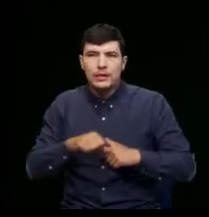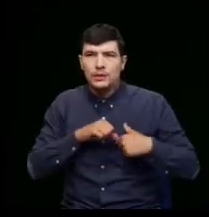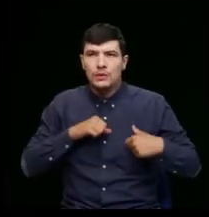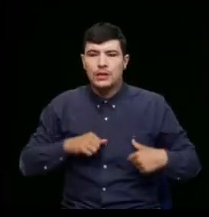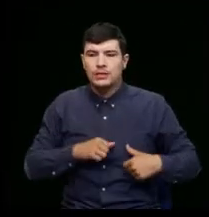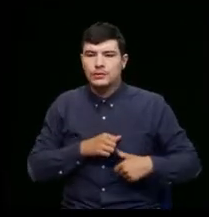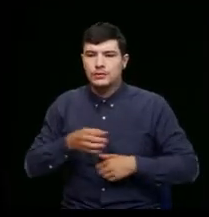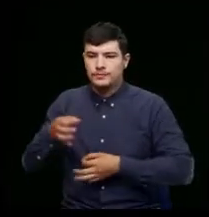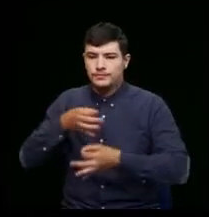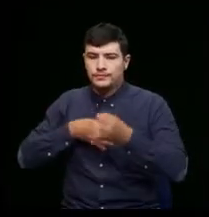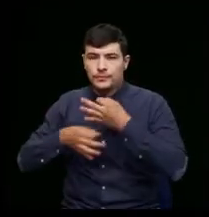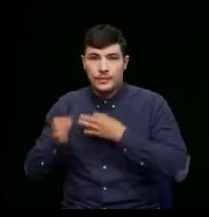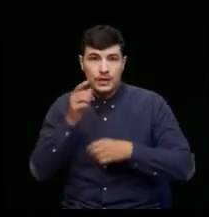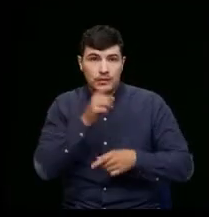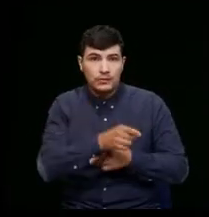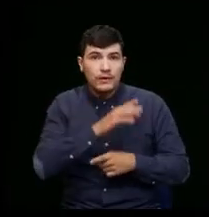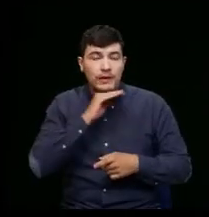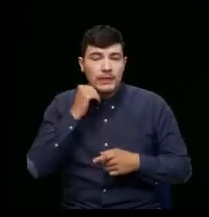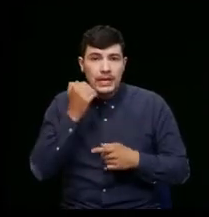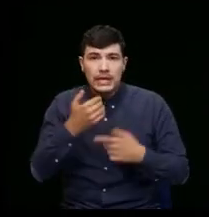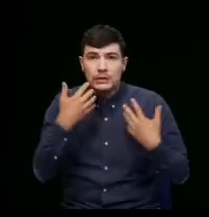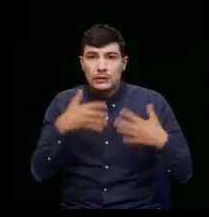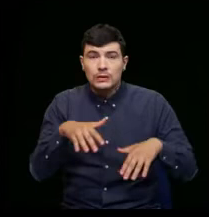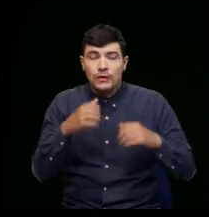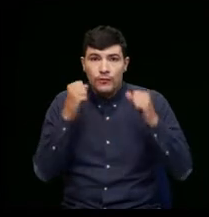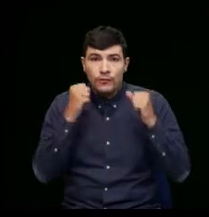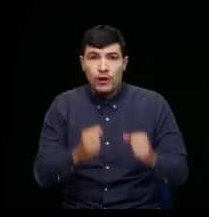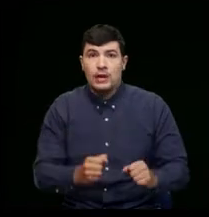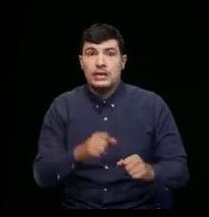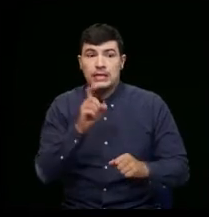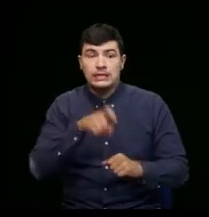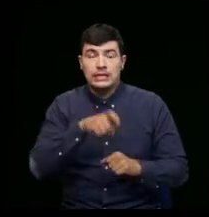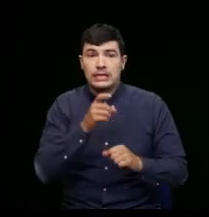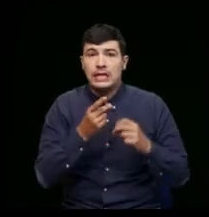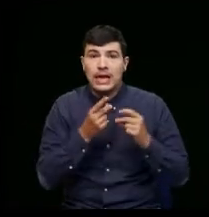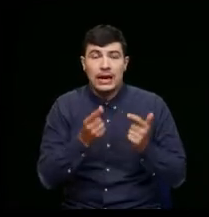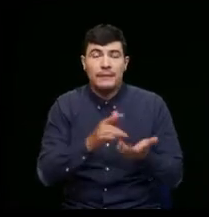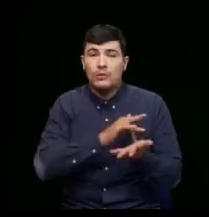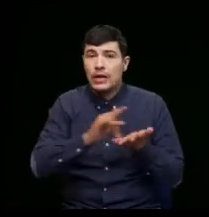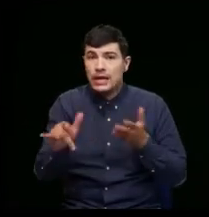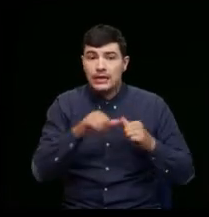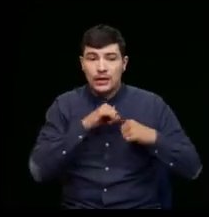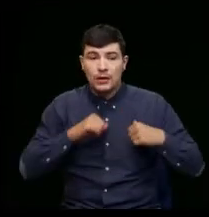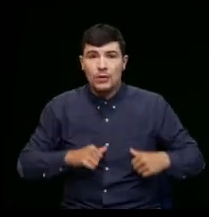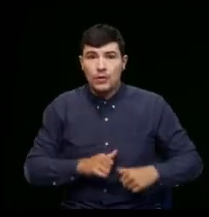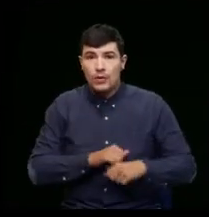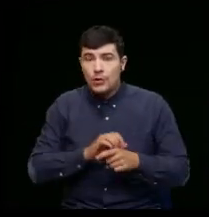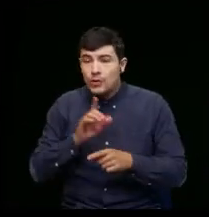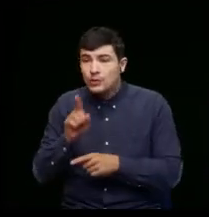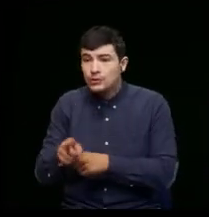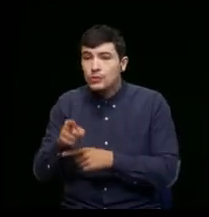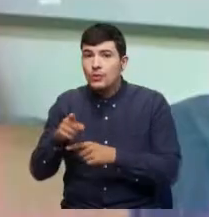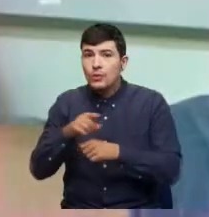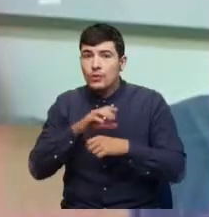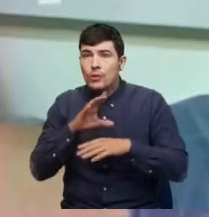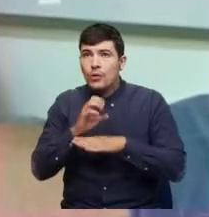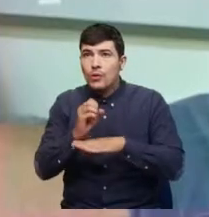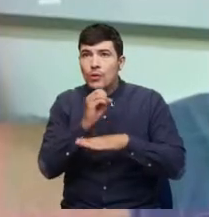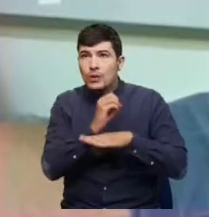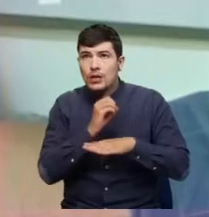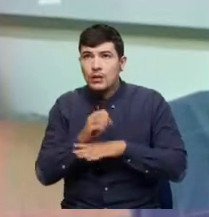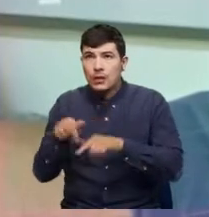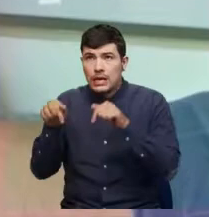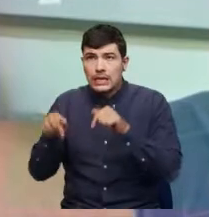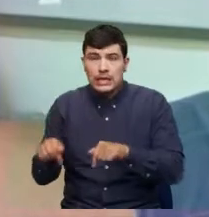Su cardiopatía es considerada severa. Conseguir un órgano en un niño menor de 1 año, eso no solamente nos pasa aquí en Colombia,